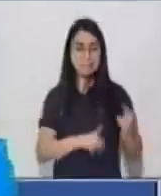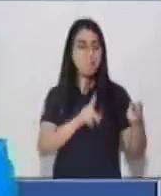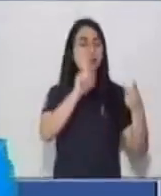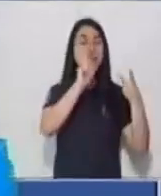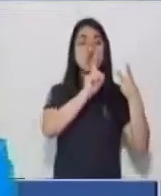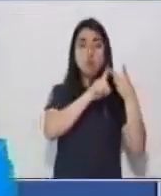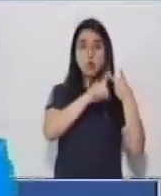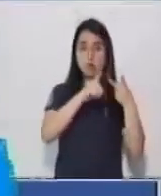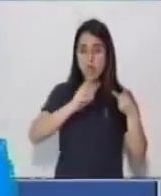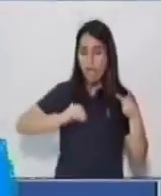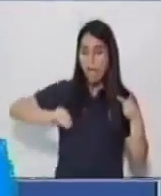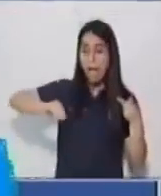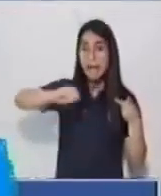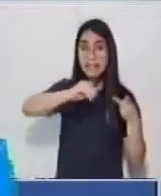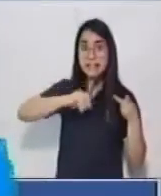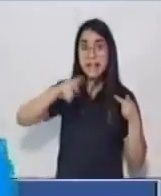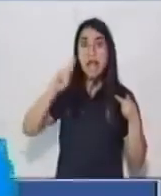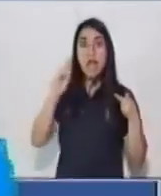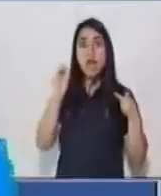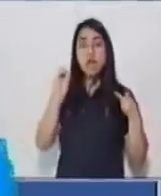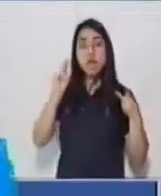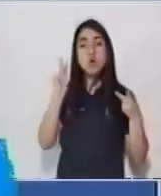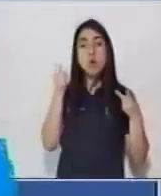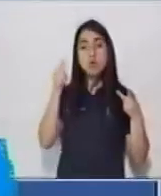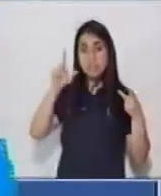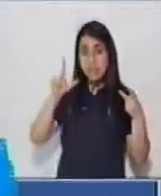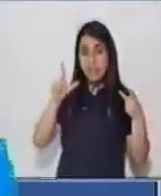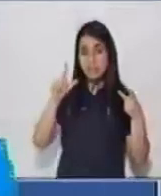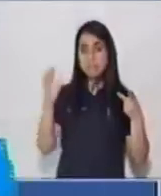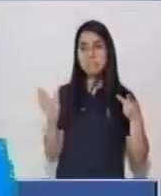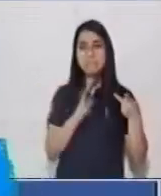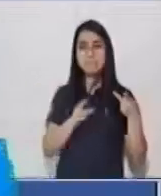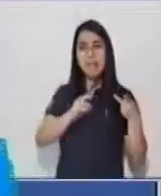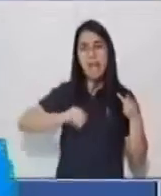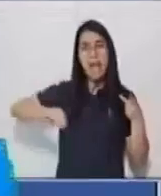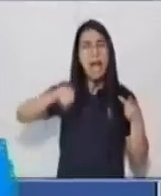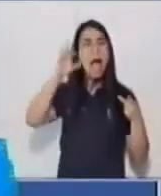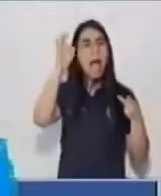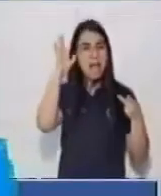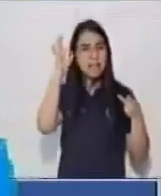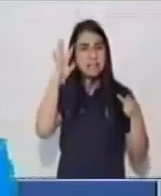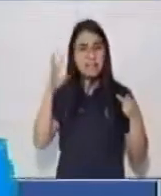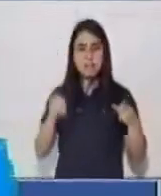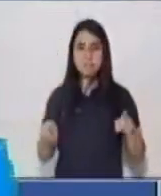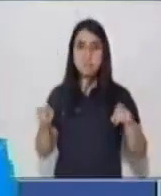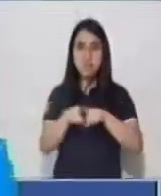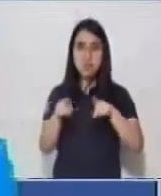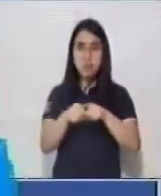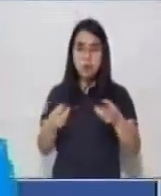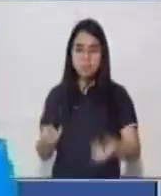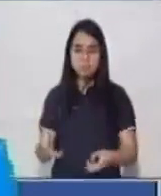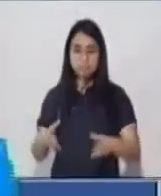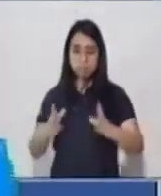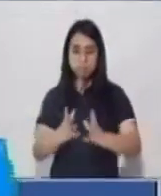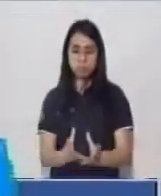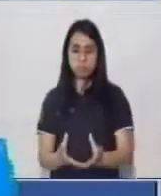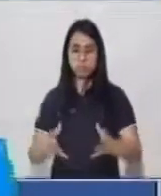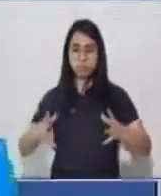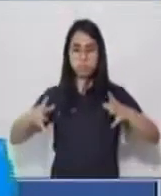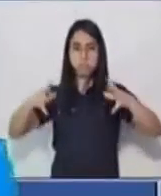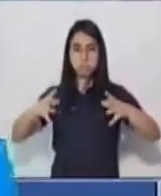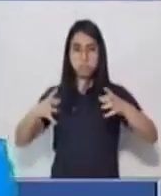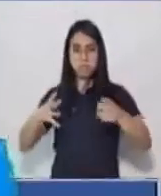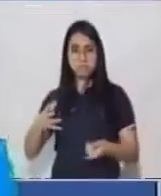y el royal. Echamos en un cernidor y con otro traste abajo echamos las 8 onzas de